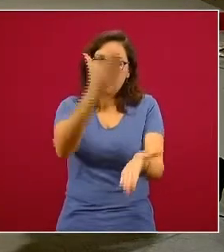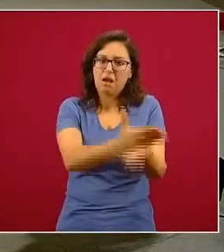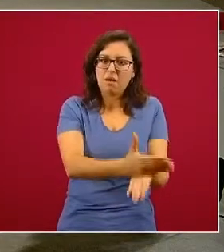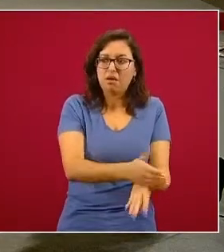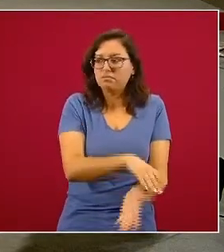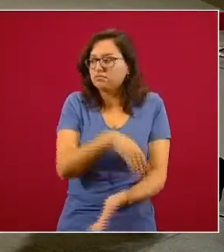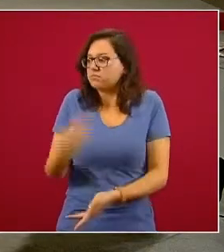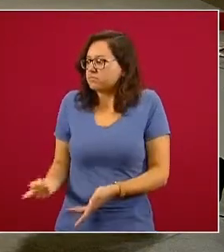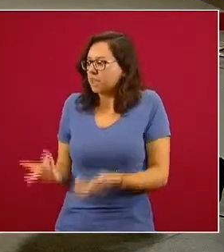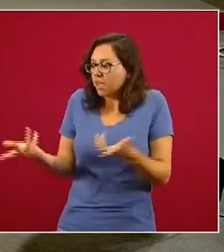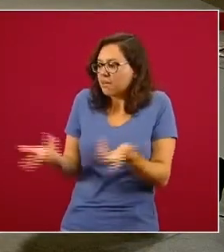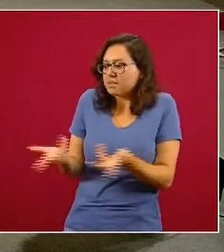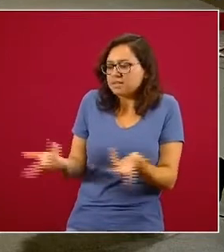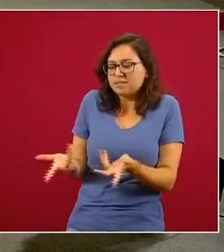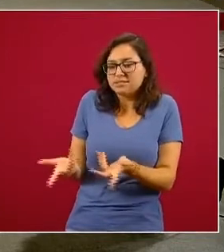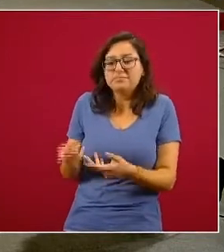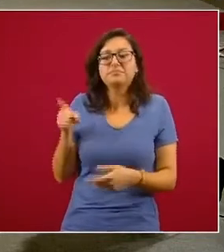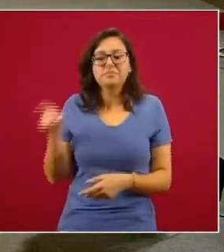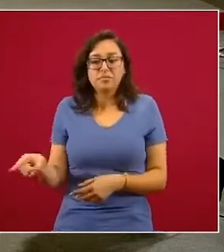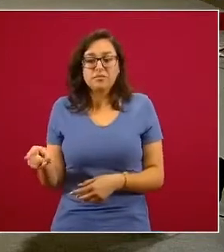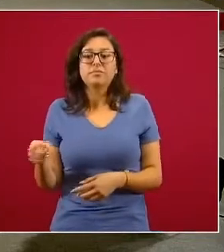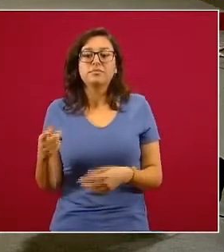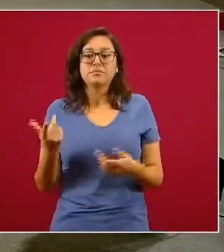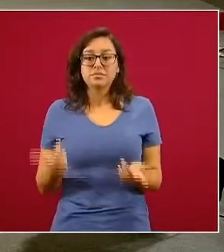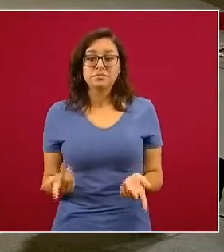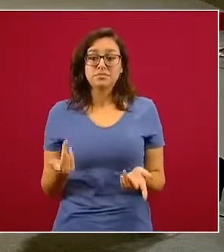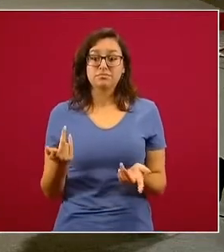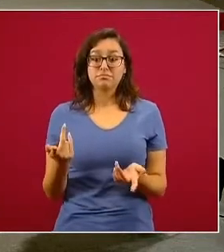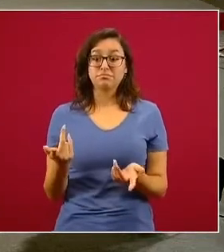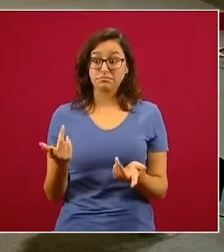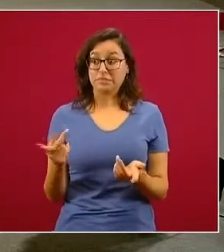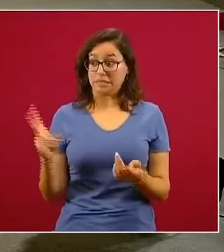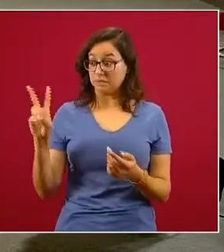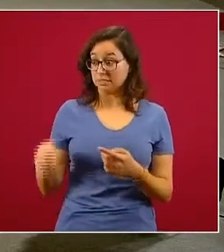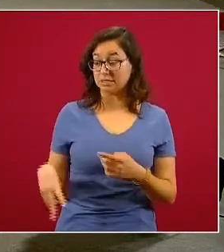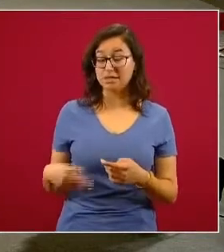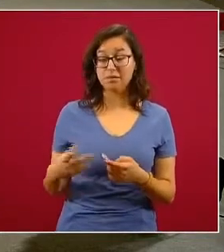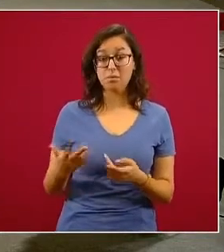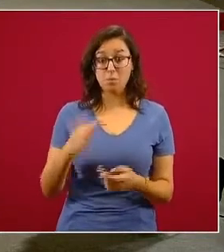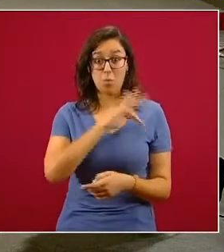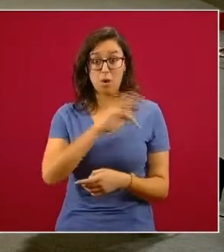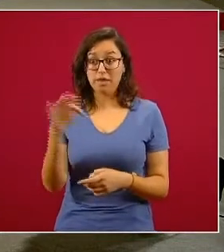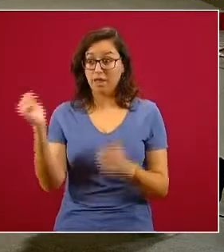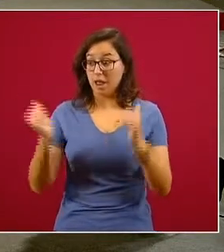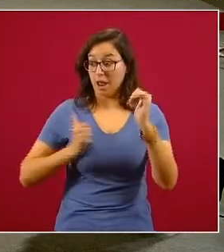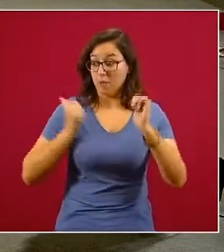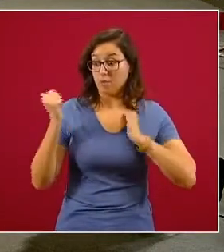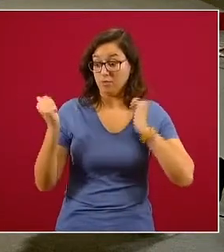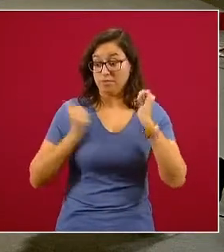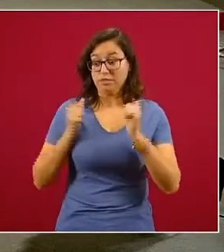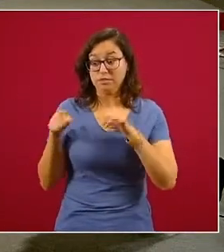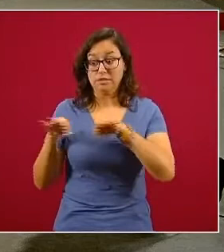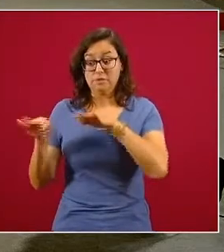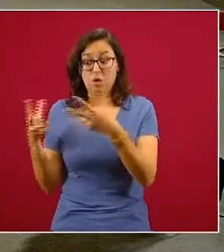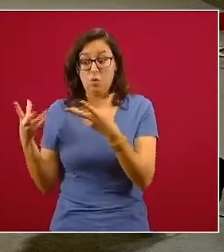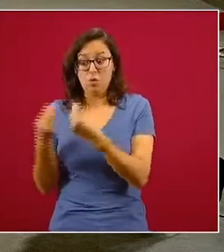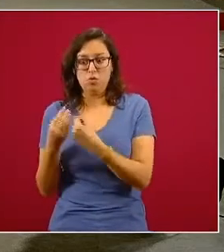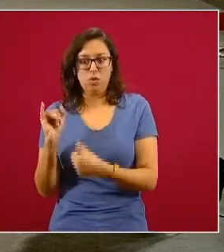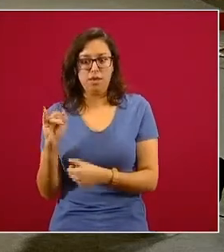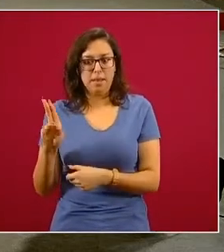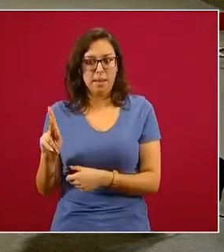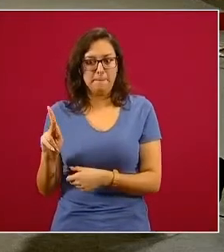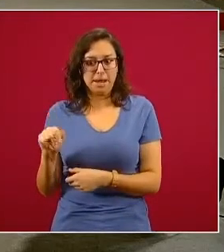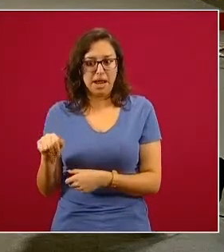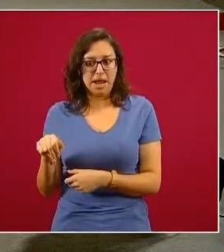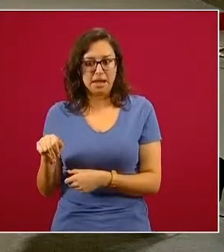Birmex está en otras partes, enfrente ahí de su trabajo, en la zona del Politécnico, en